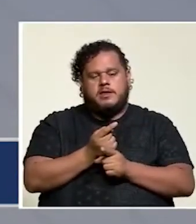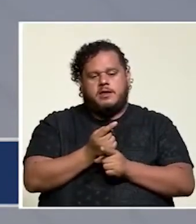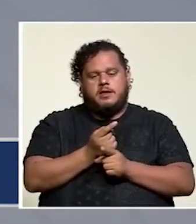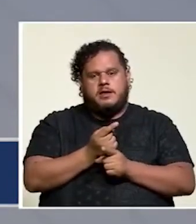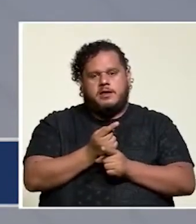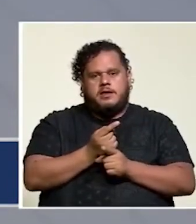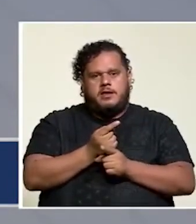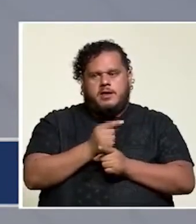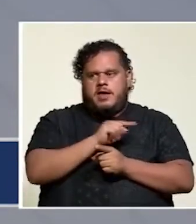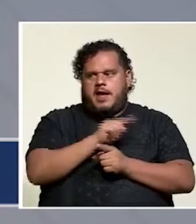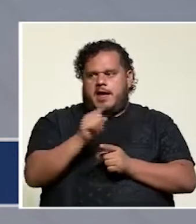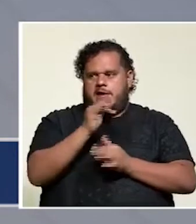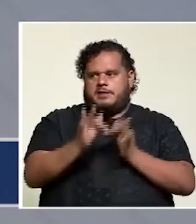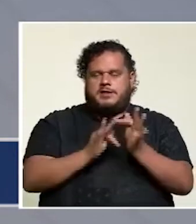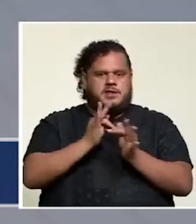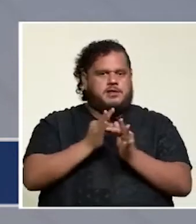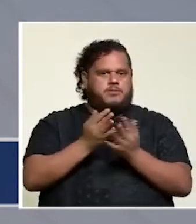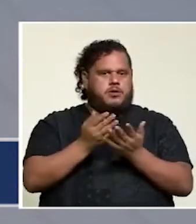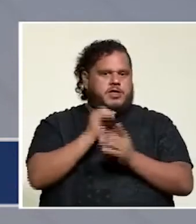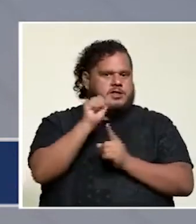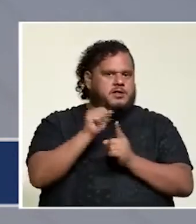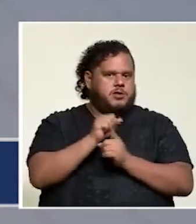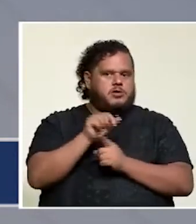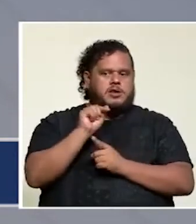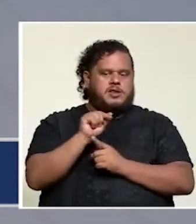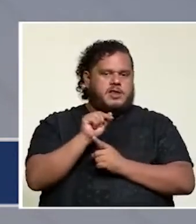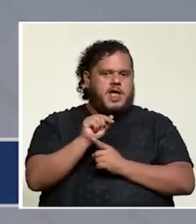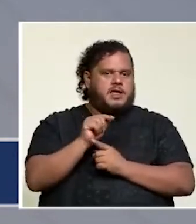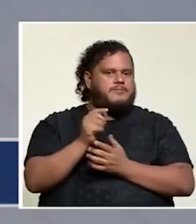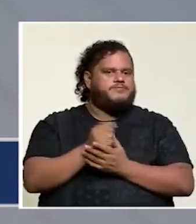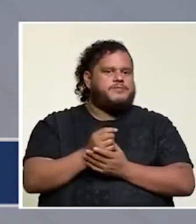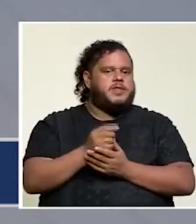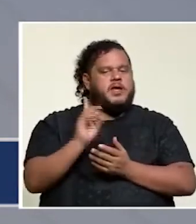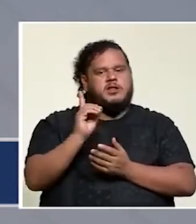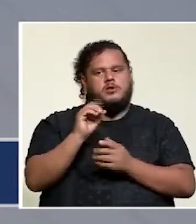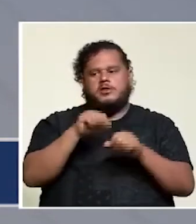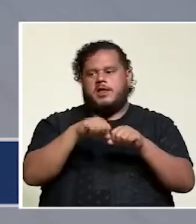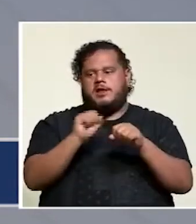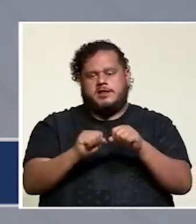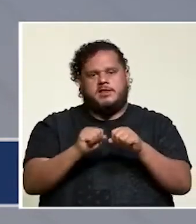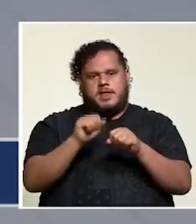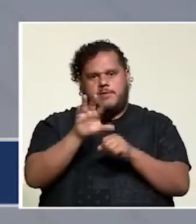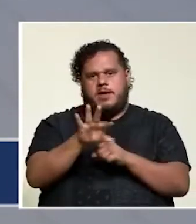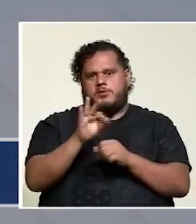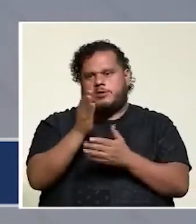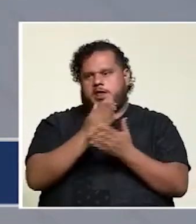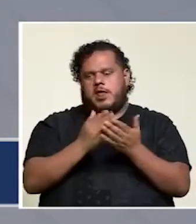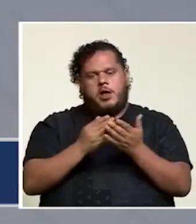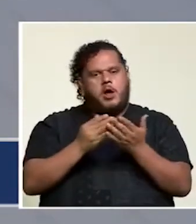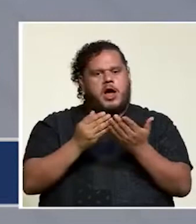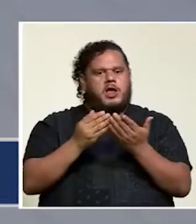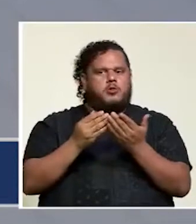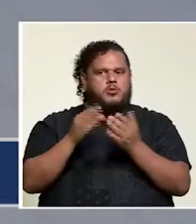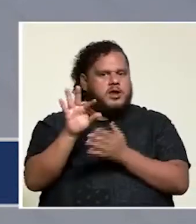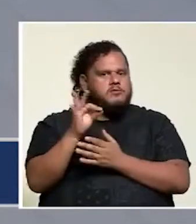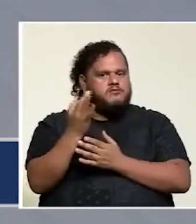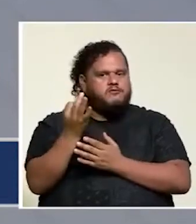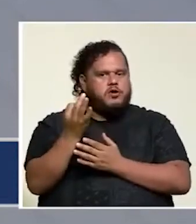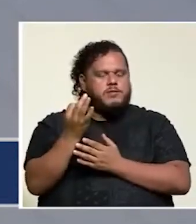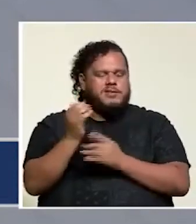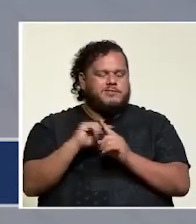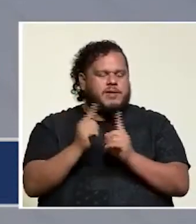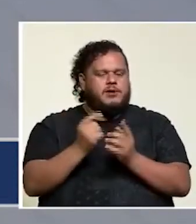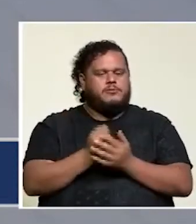a este tipo de fenómenos, y ahí es en donde el sistema ha encontrado algunas válvulas y algunas formas,